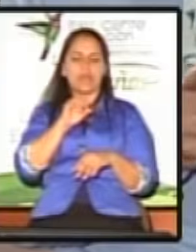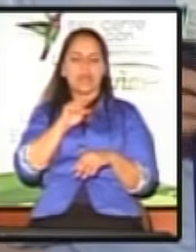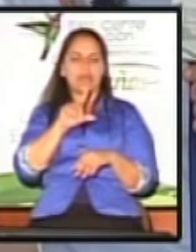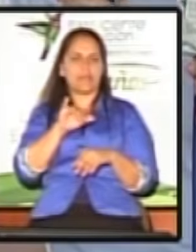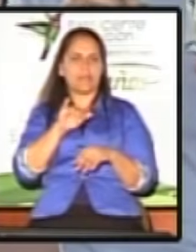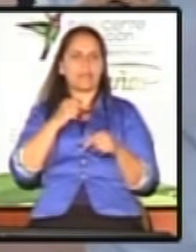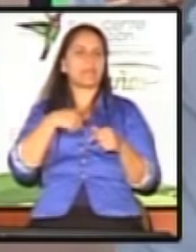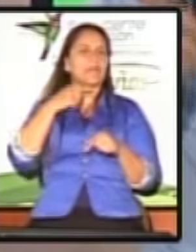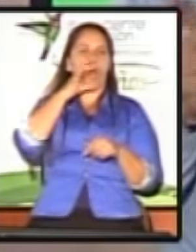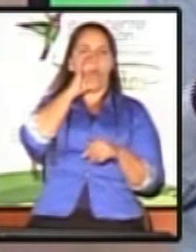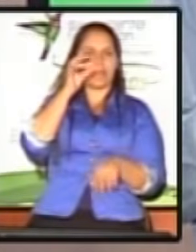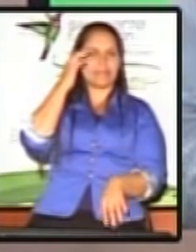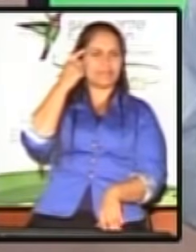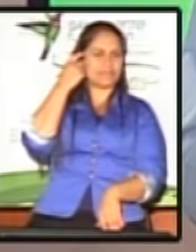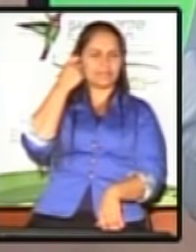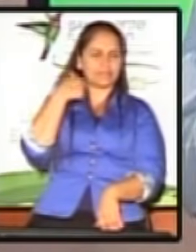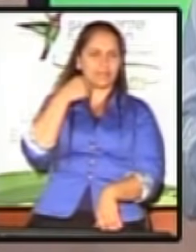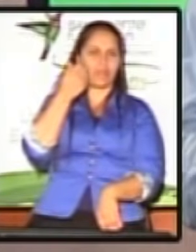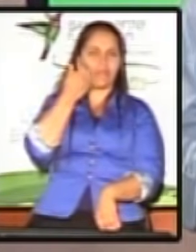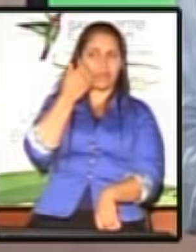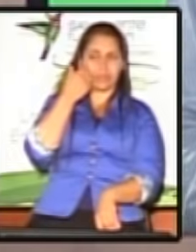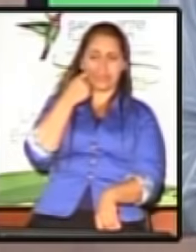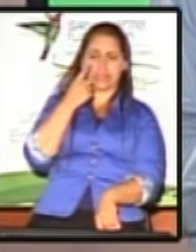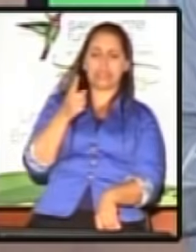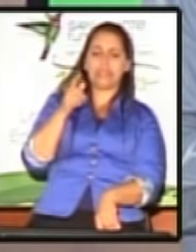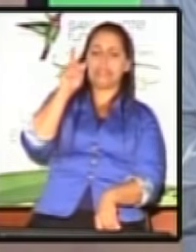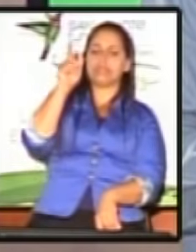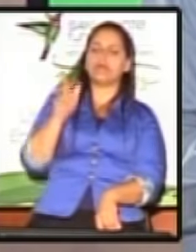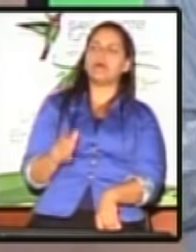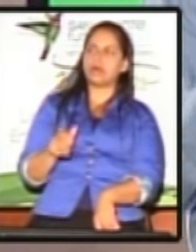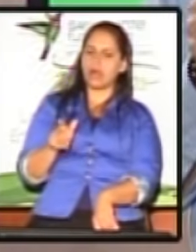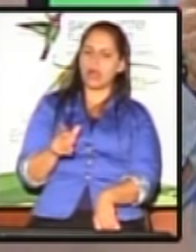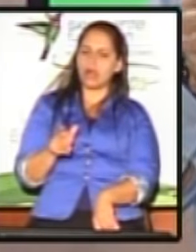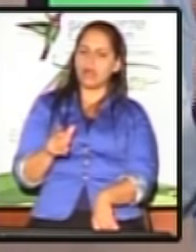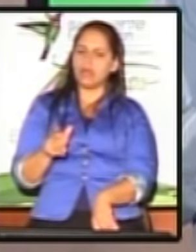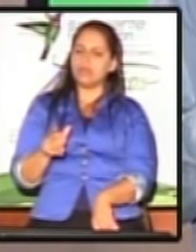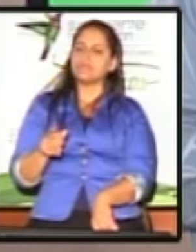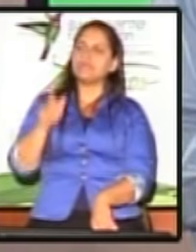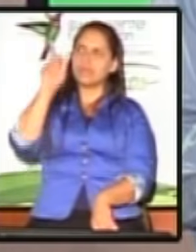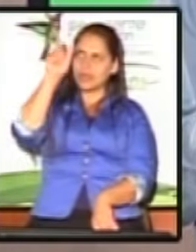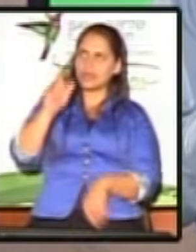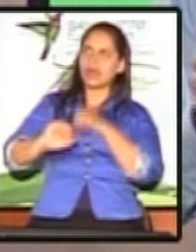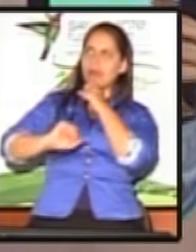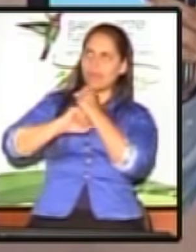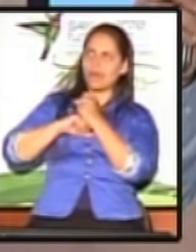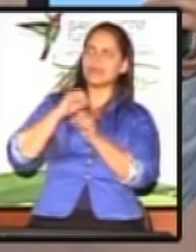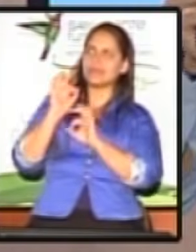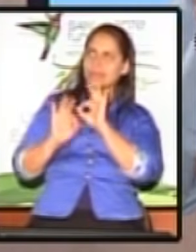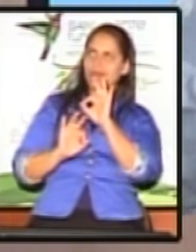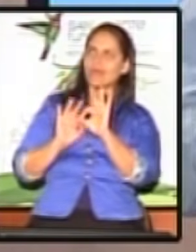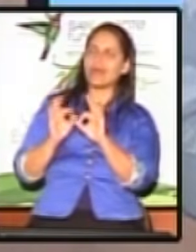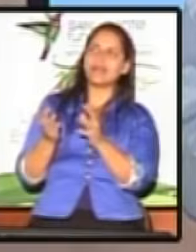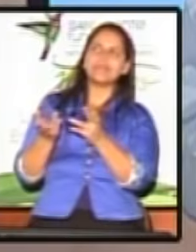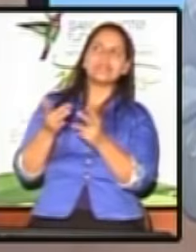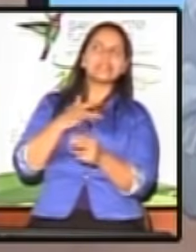decía, con las palabras de quien me cuida o de quien me ayuda, yo siento cómo llega